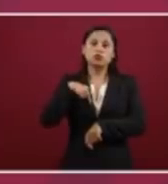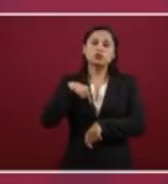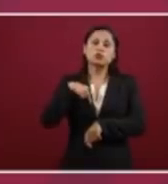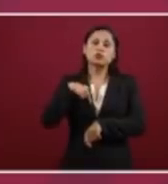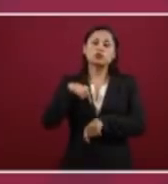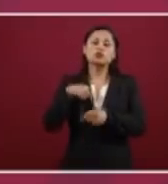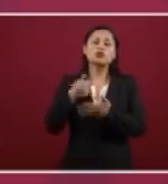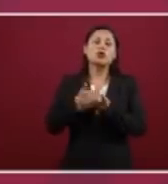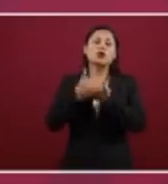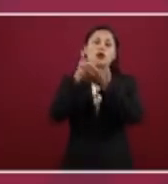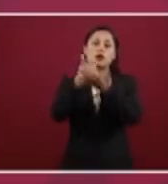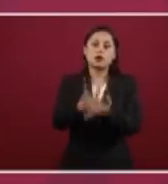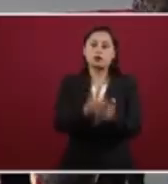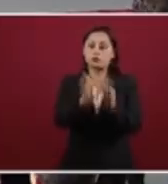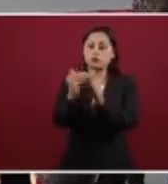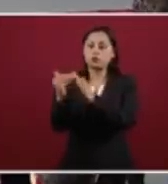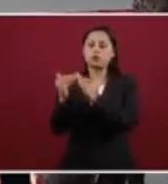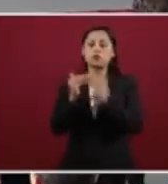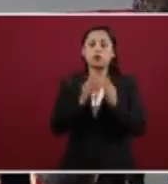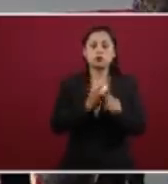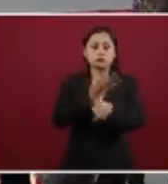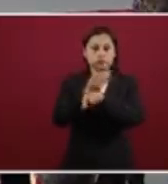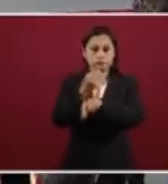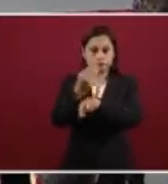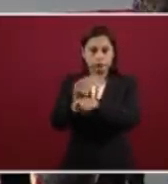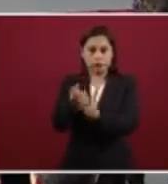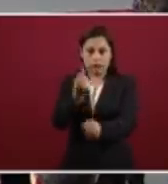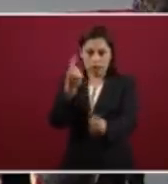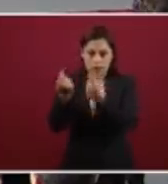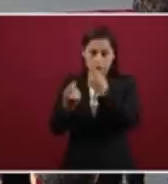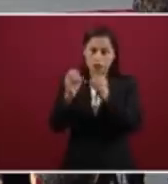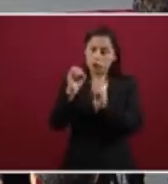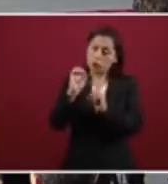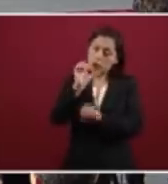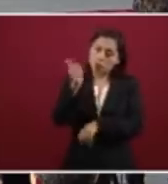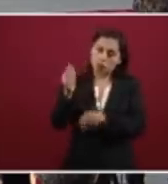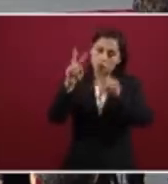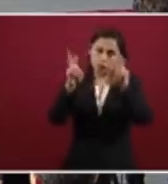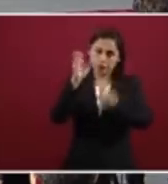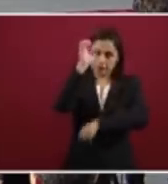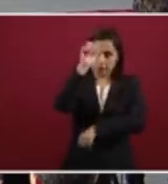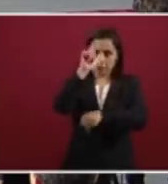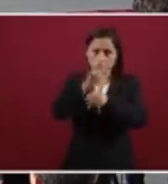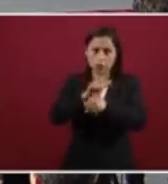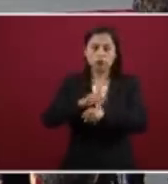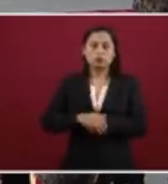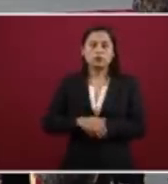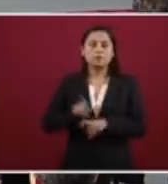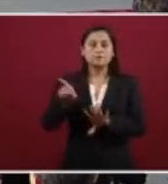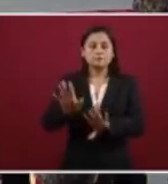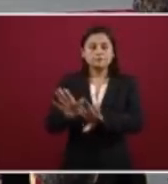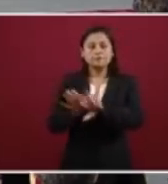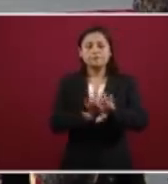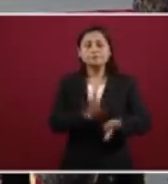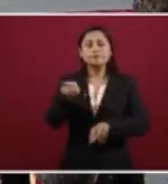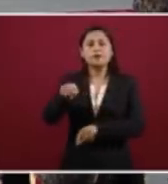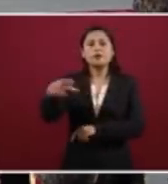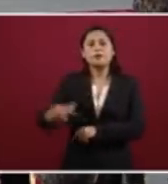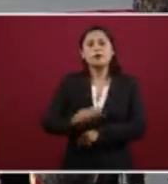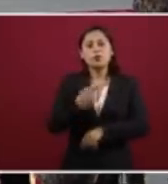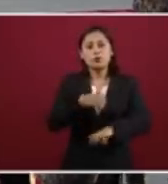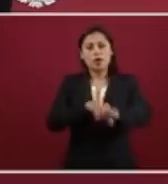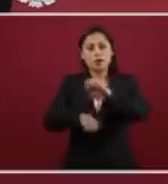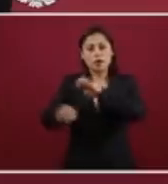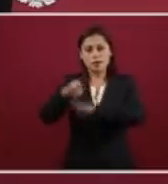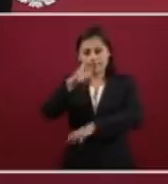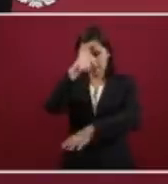del patrimonio artístico. En lo relativo a si las empresas que hayan incumplido van